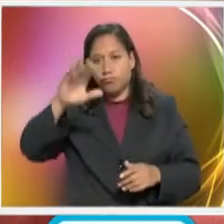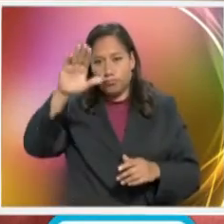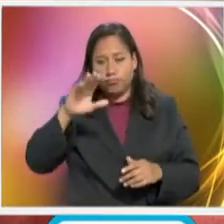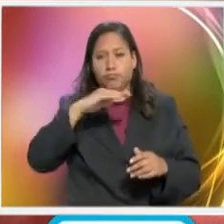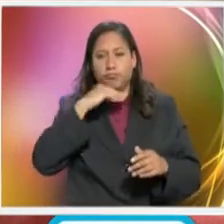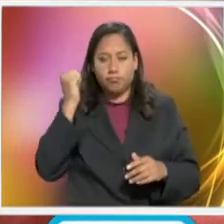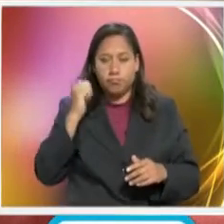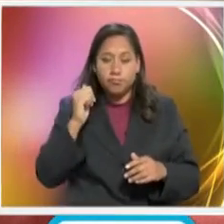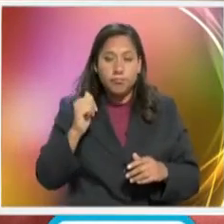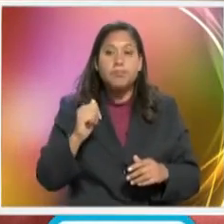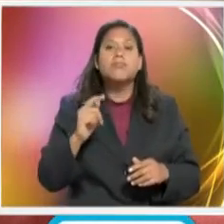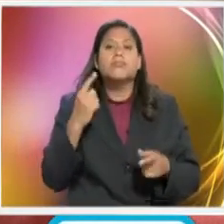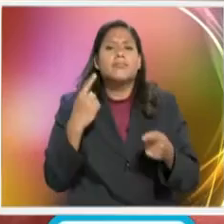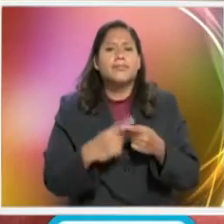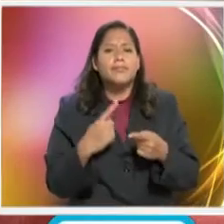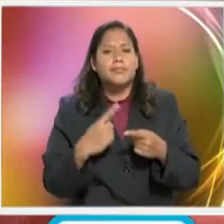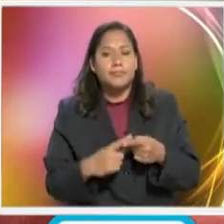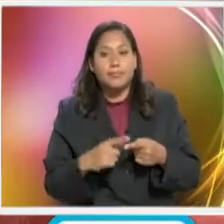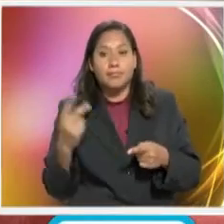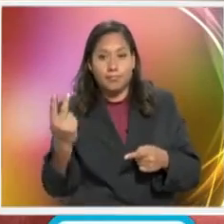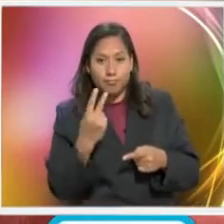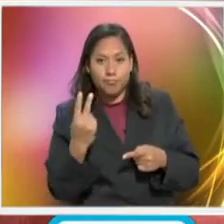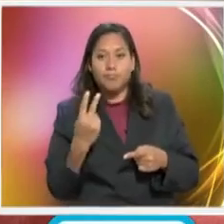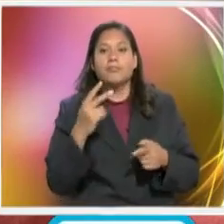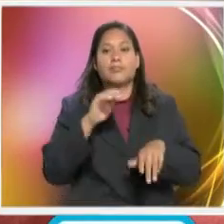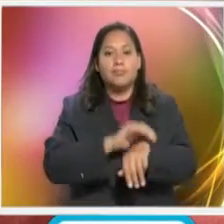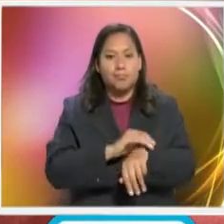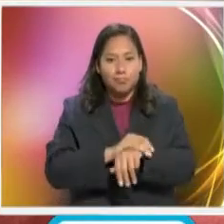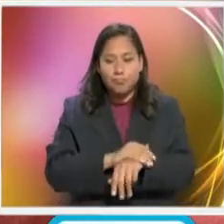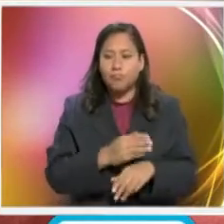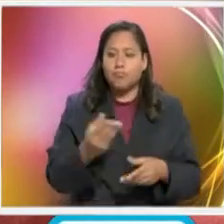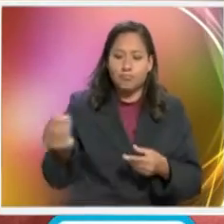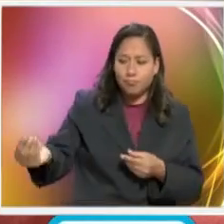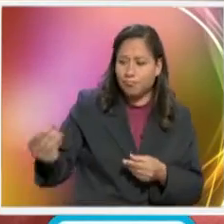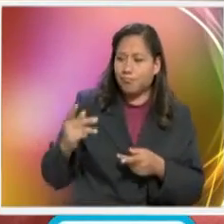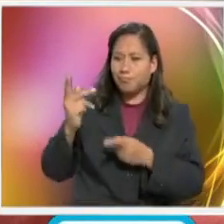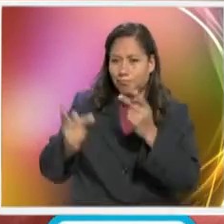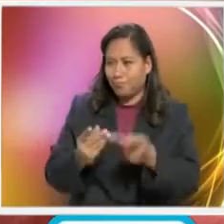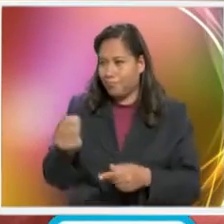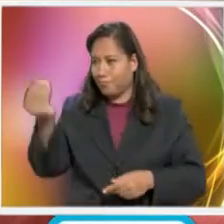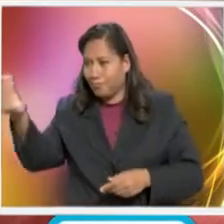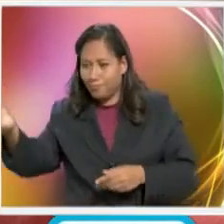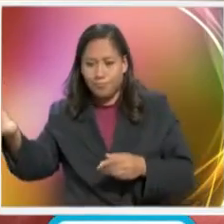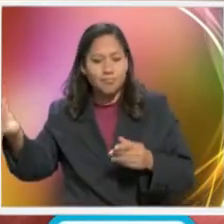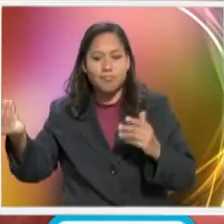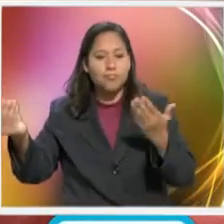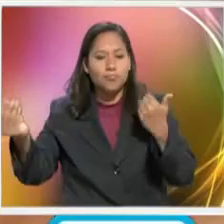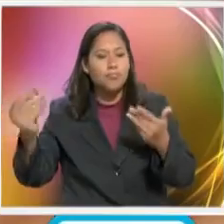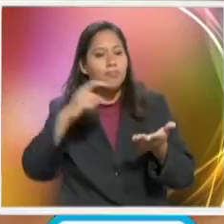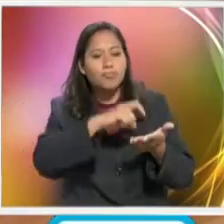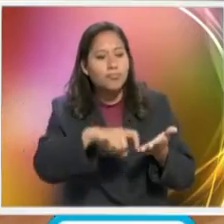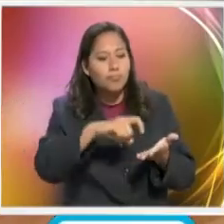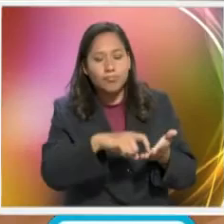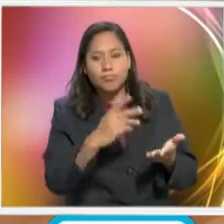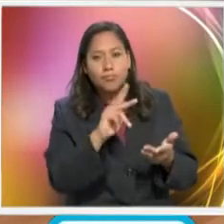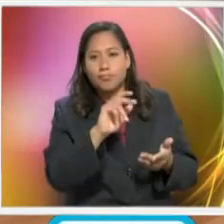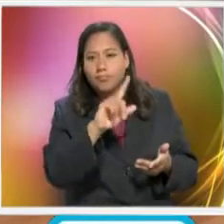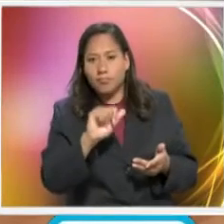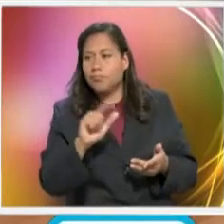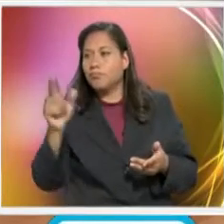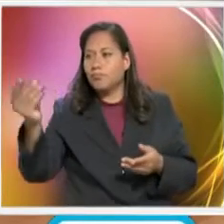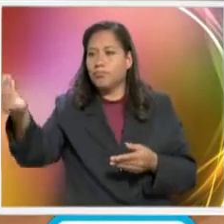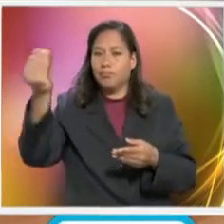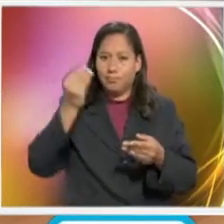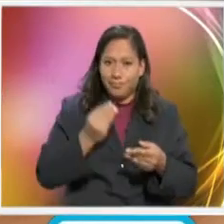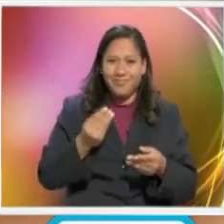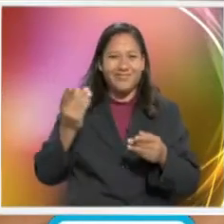Sí, sí, sí. Entre ellos se hicieron amigos, intercambiaban piezas, Cuando uno no tenía para comprar una pieza, se la mandaba al